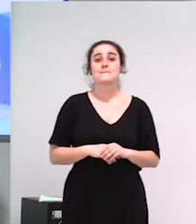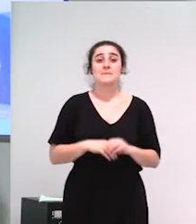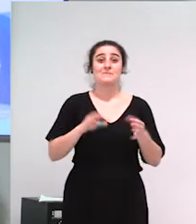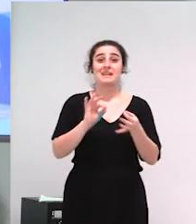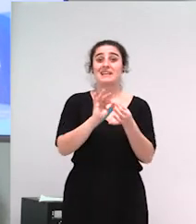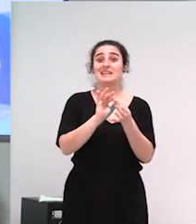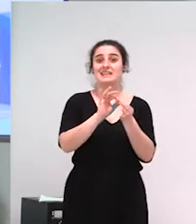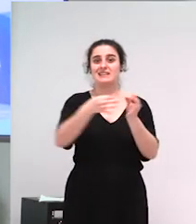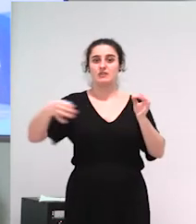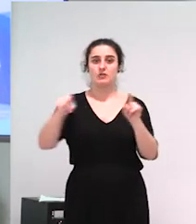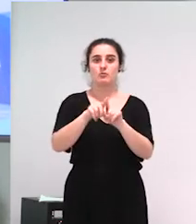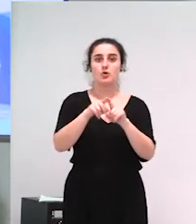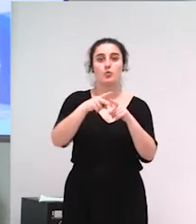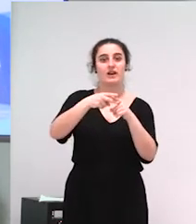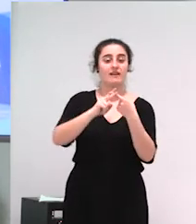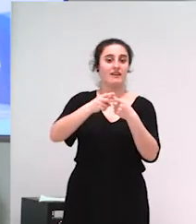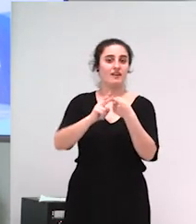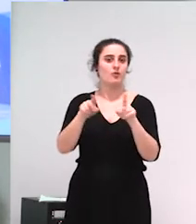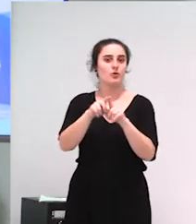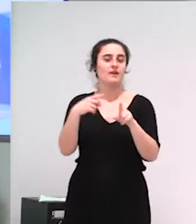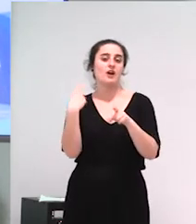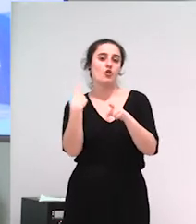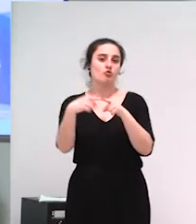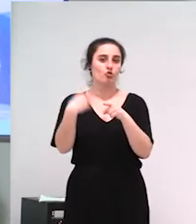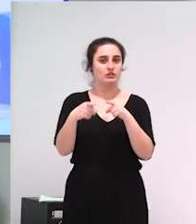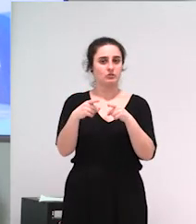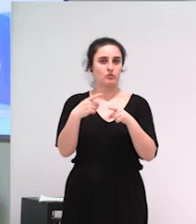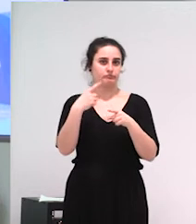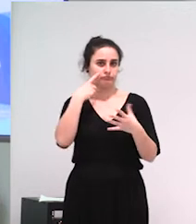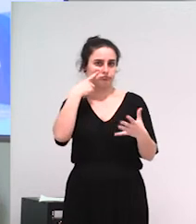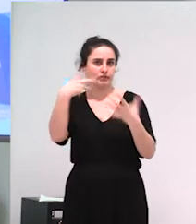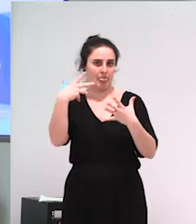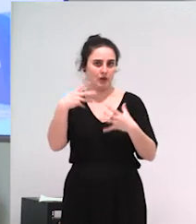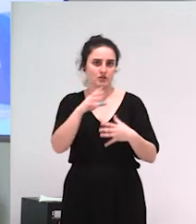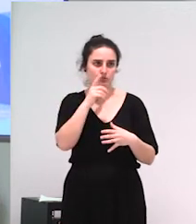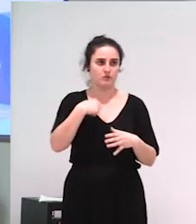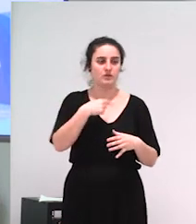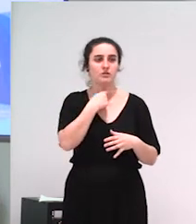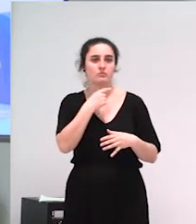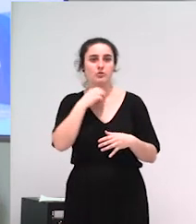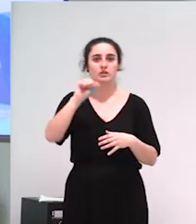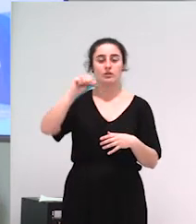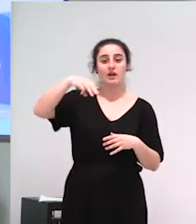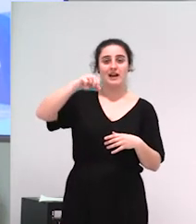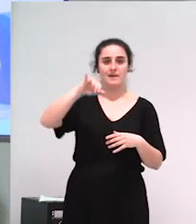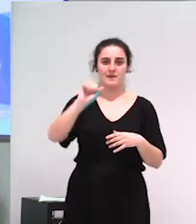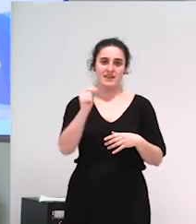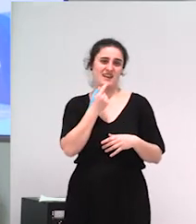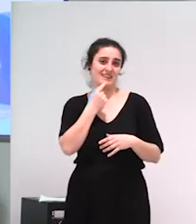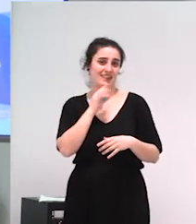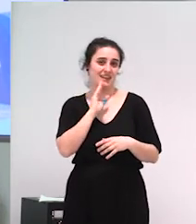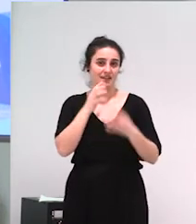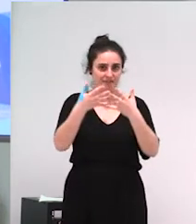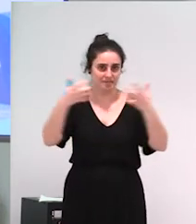esa cosa escandalosa. He cogido esta referencia de la cosa escandalosa porque me gusta mucho cuando la dice Amaya Pérez Orozco, pero básicamente